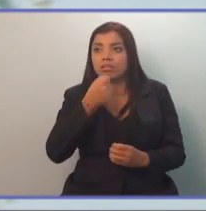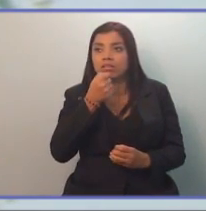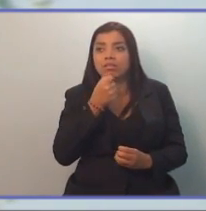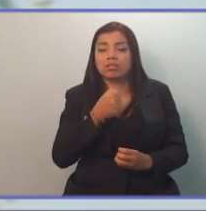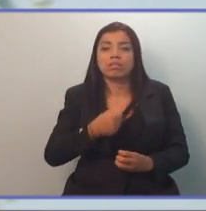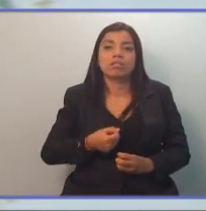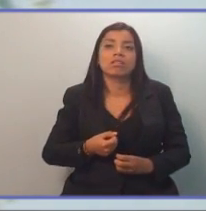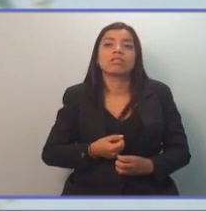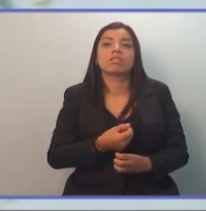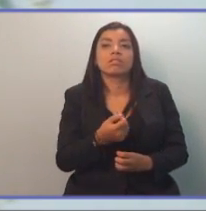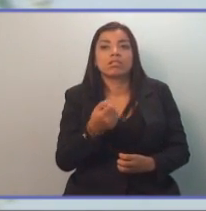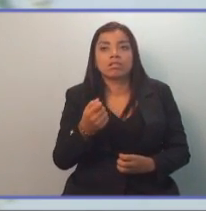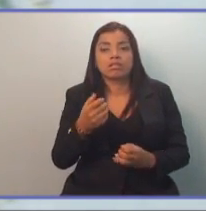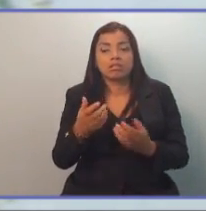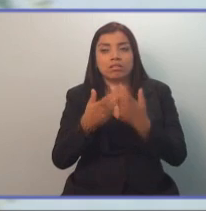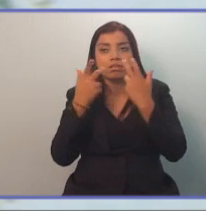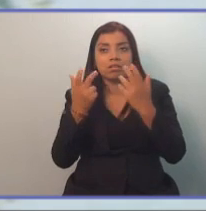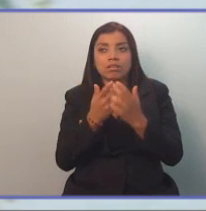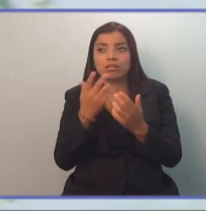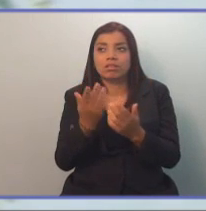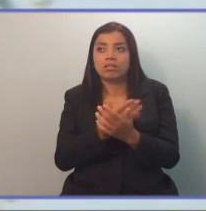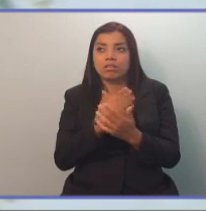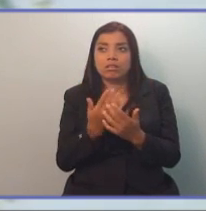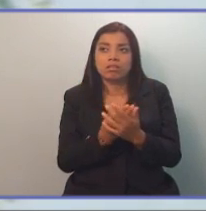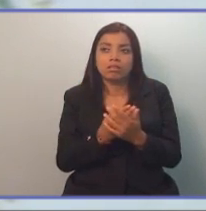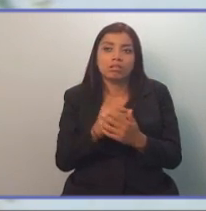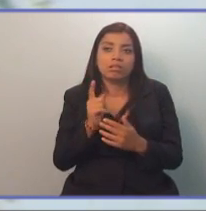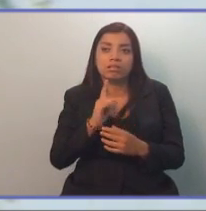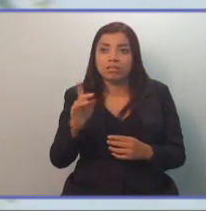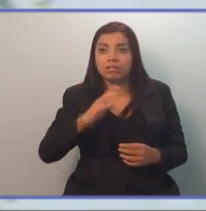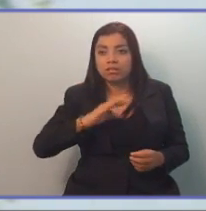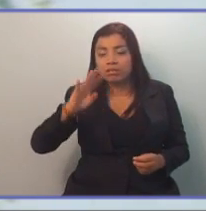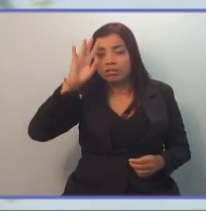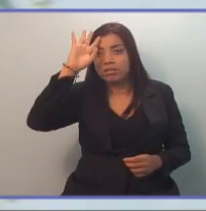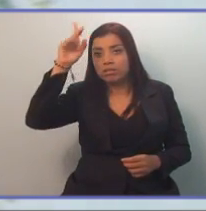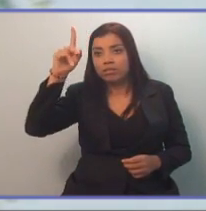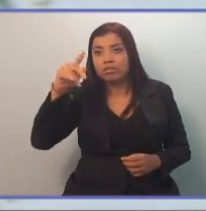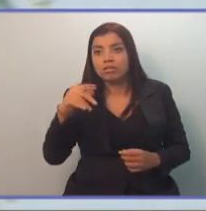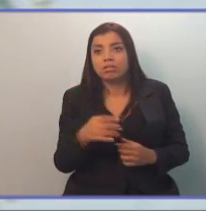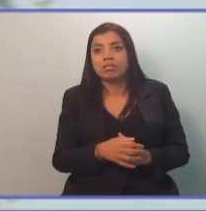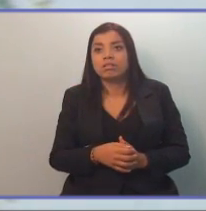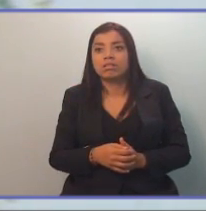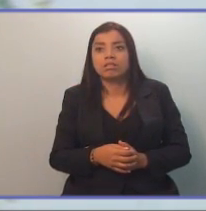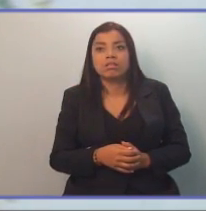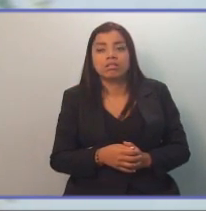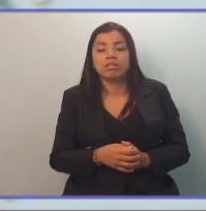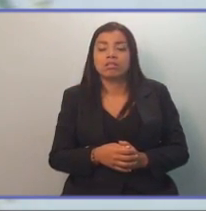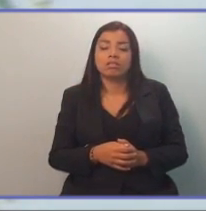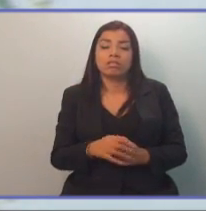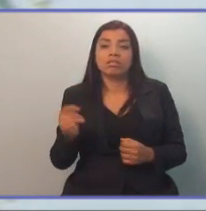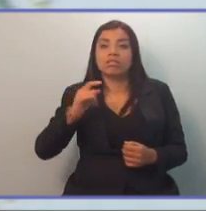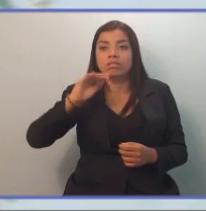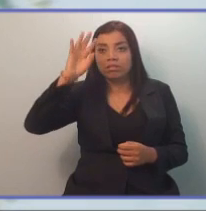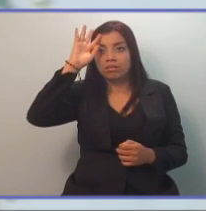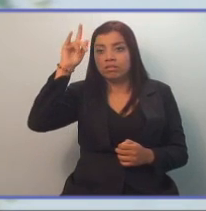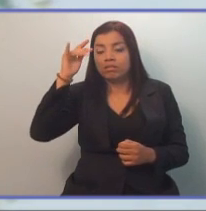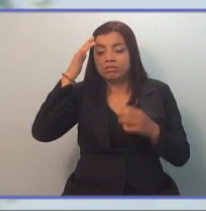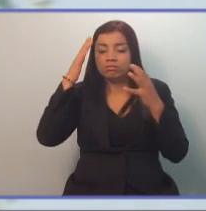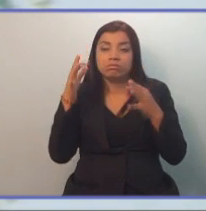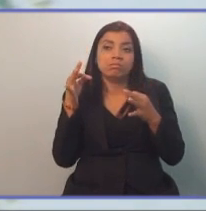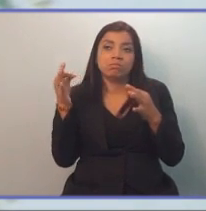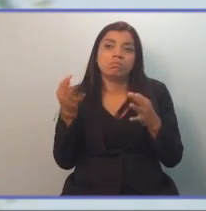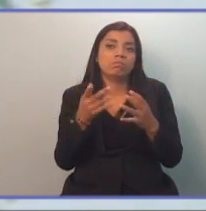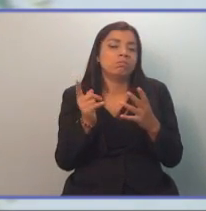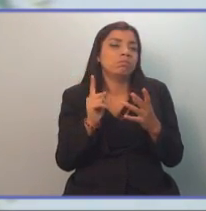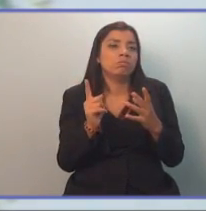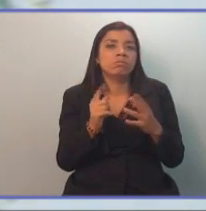pública que hiciera el estudio. No fue algo que saliera de la nada, ni fue algo arbitrario, de